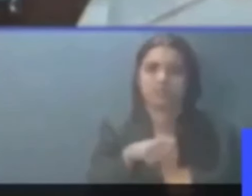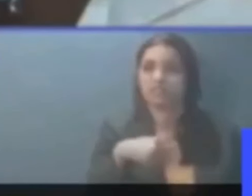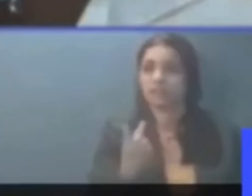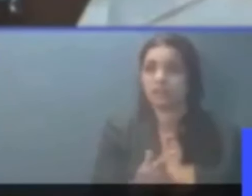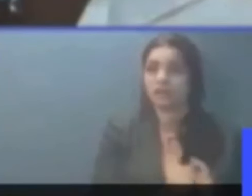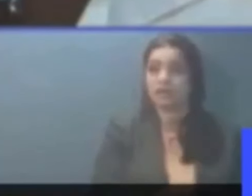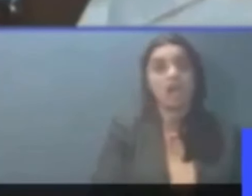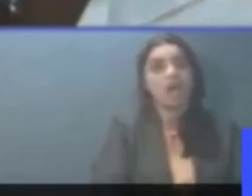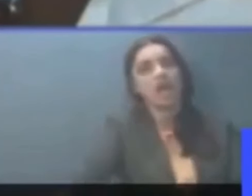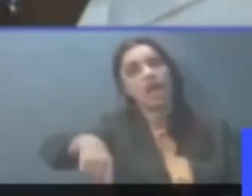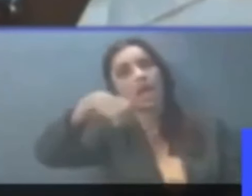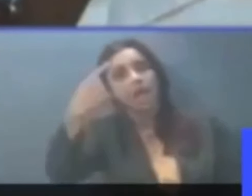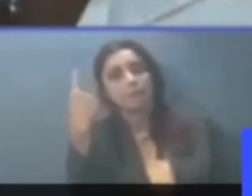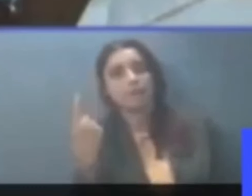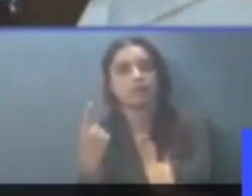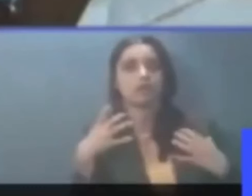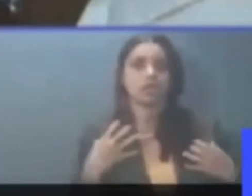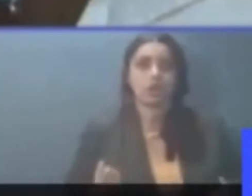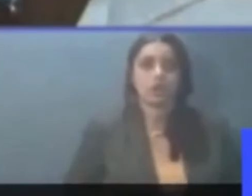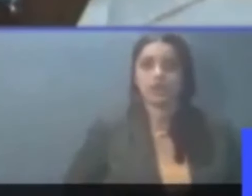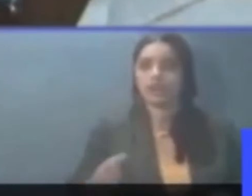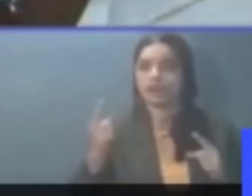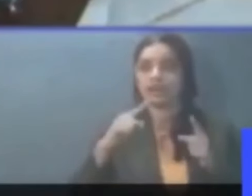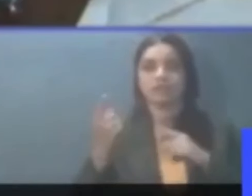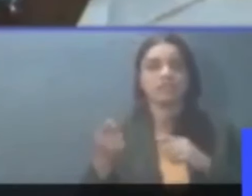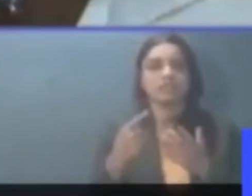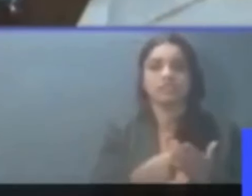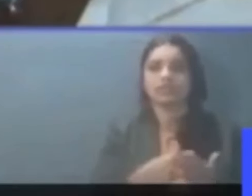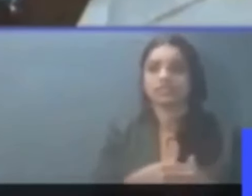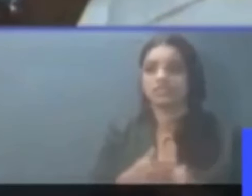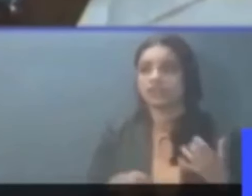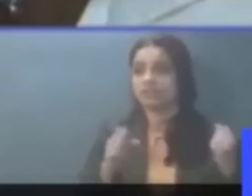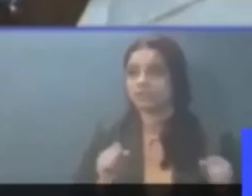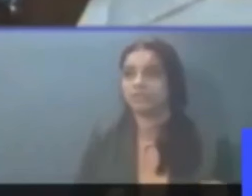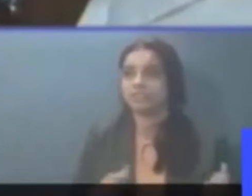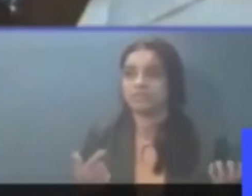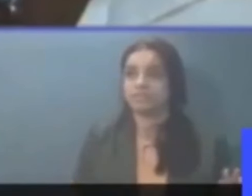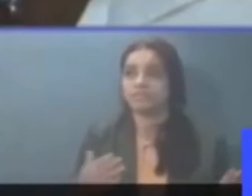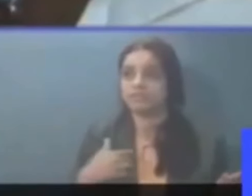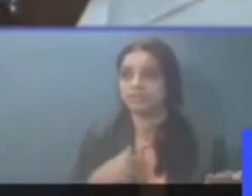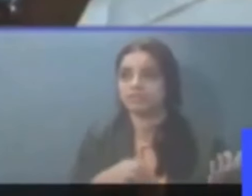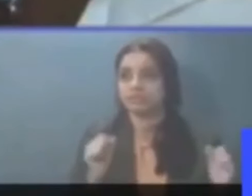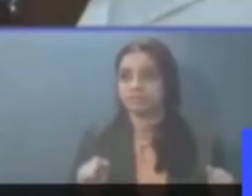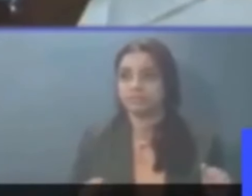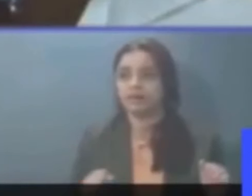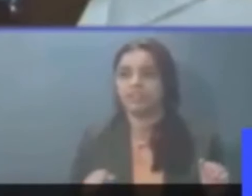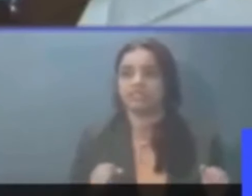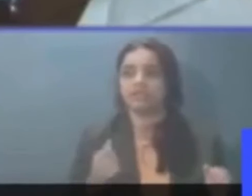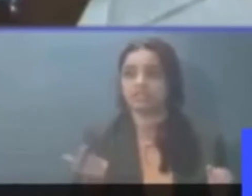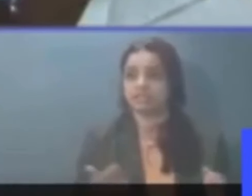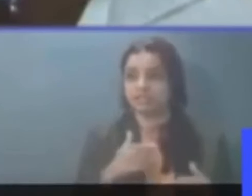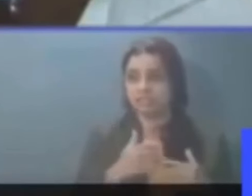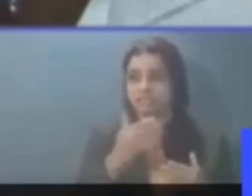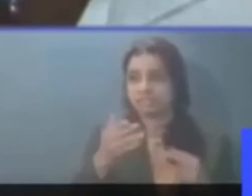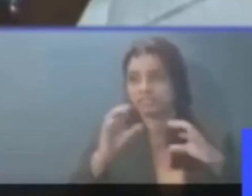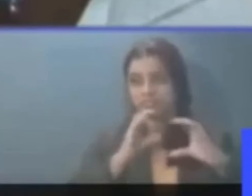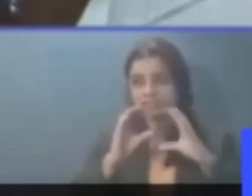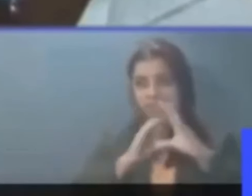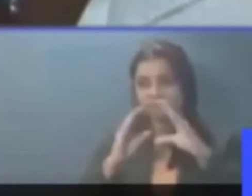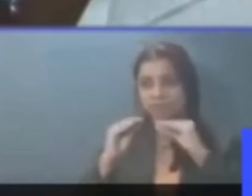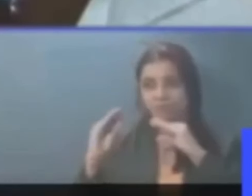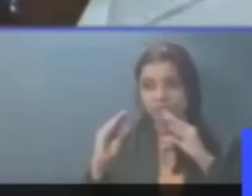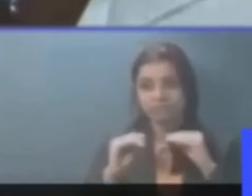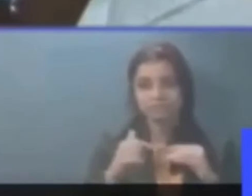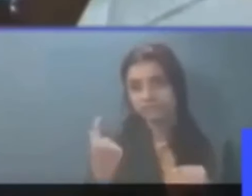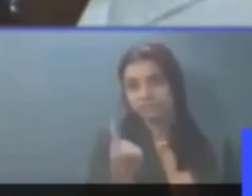personas vinculadas con el gobierno con la fotografía de mi mano diciendo que esa es la conversación que yo estoy teniendo con